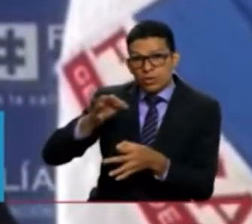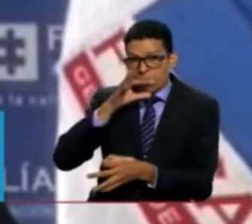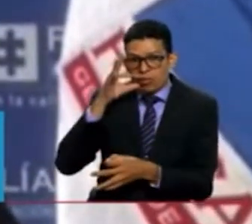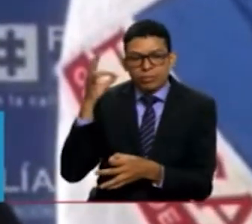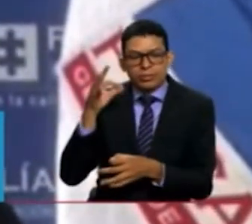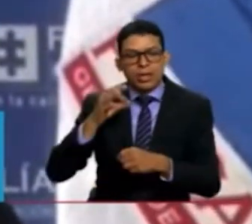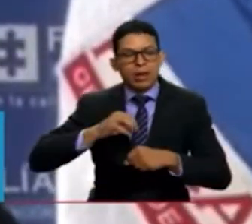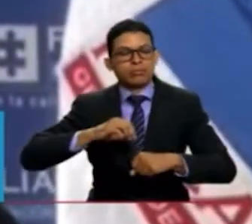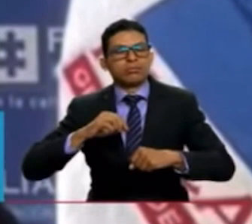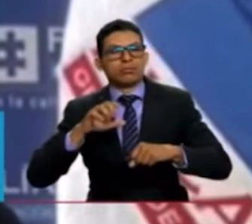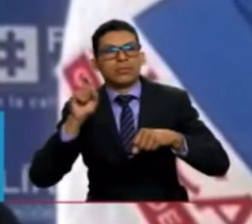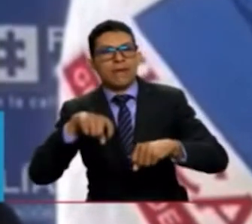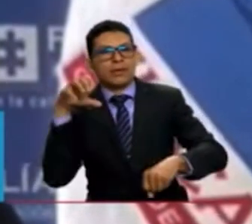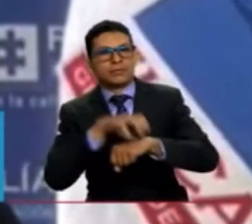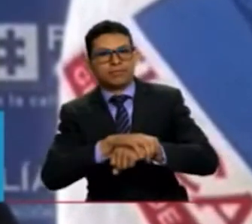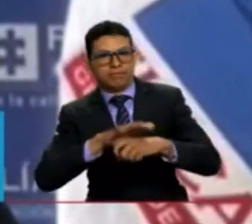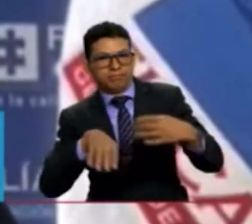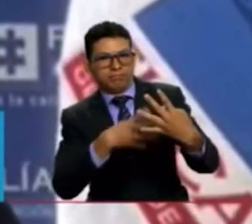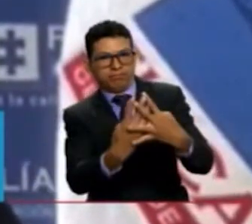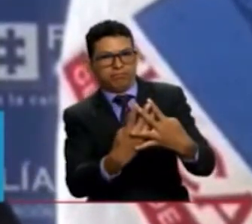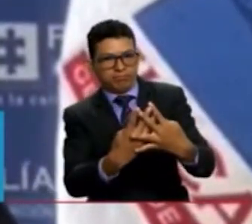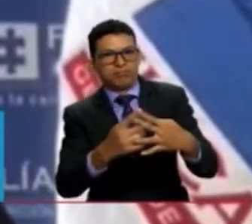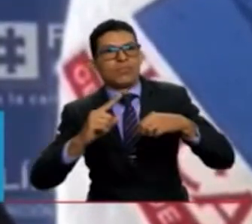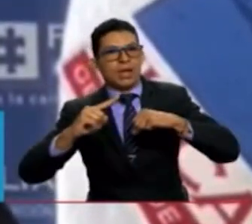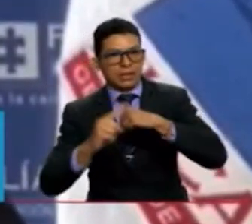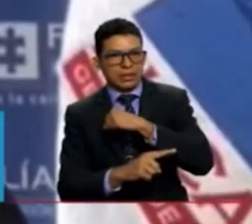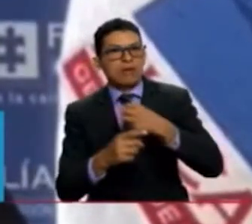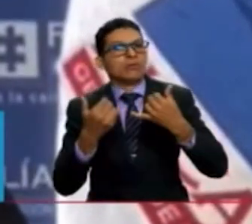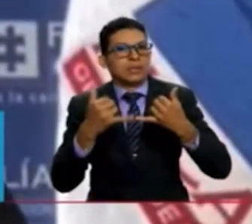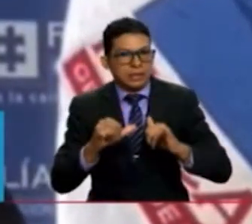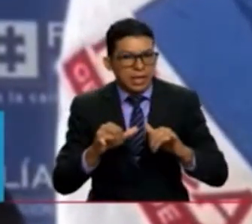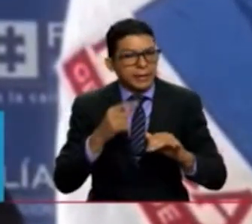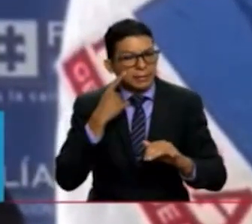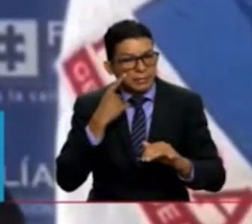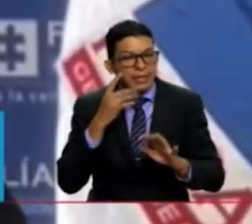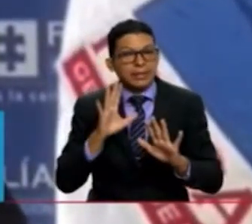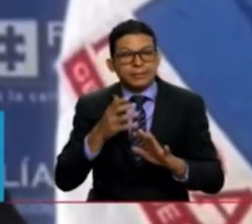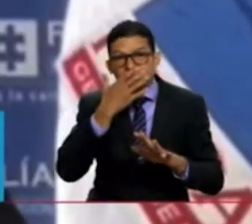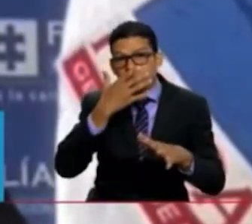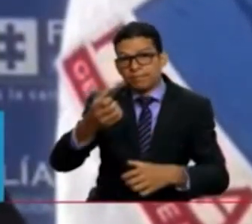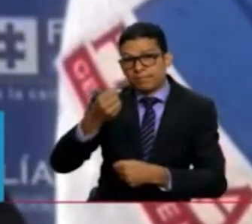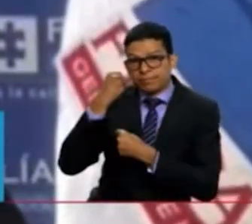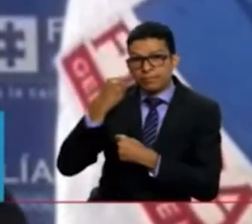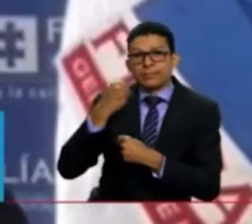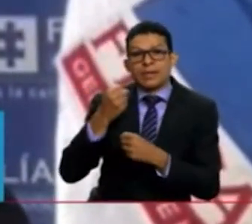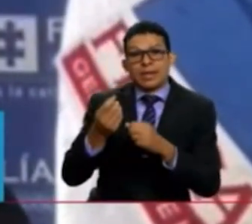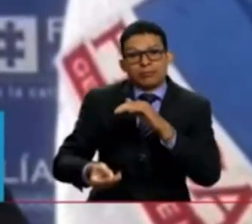de garantías impuso medida de aseguramiento privativa de la libertad en el centro carcelario por el delito de secuestro